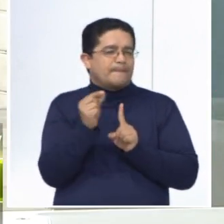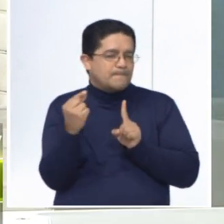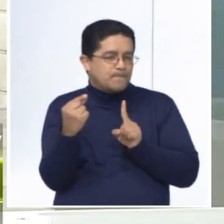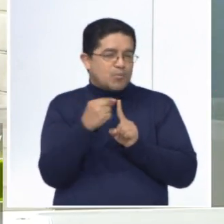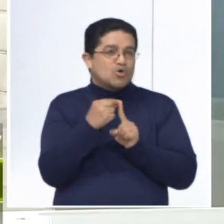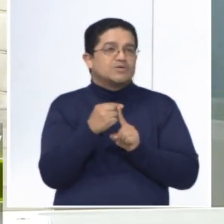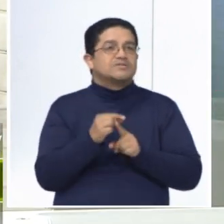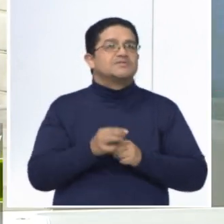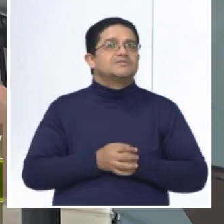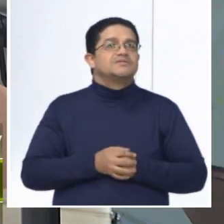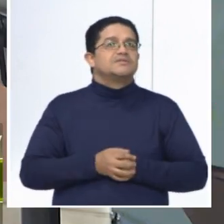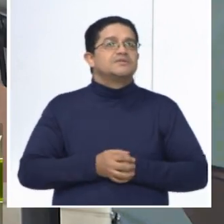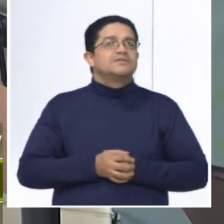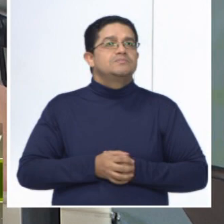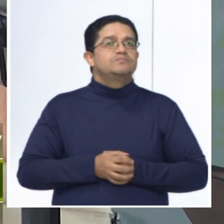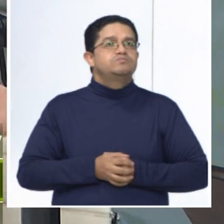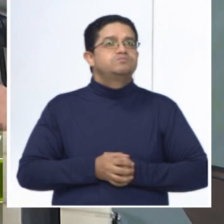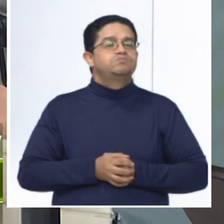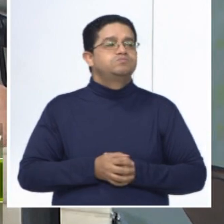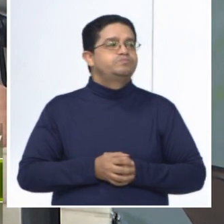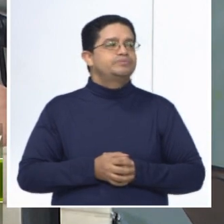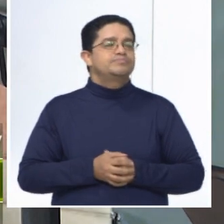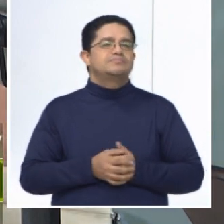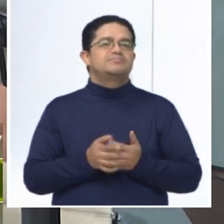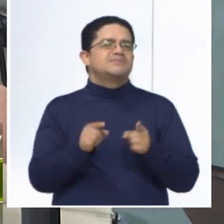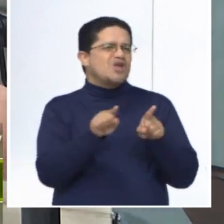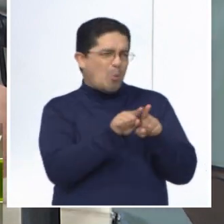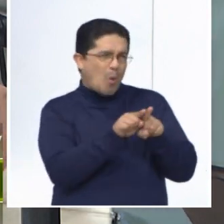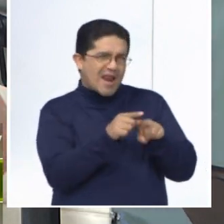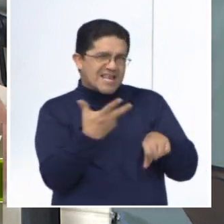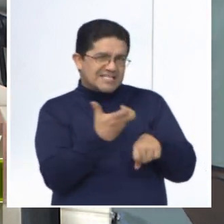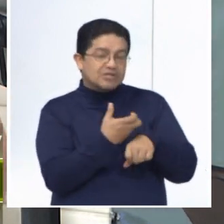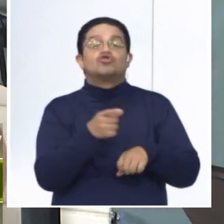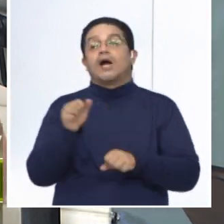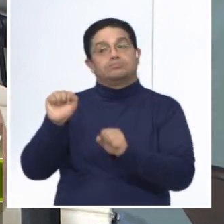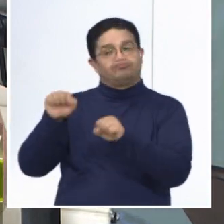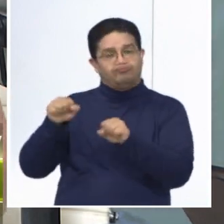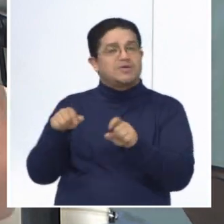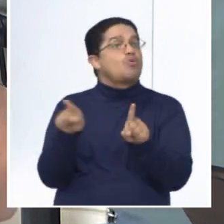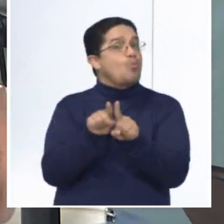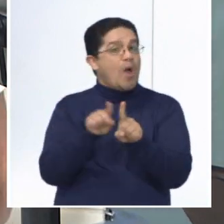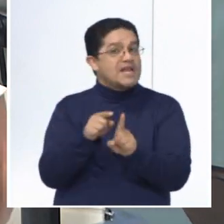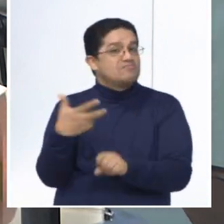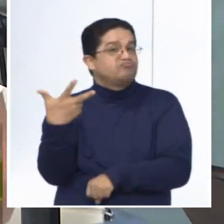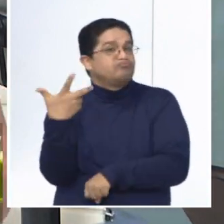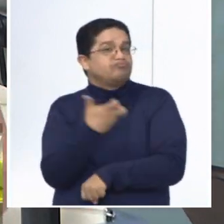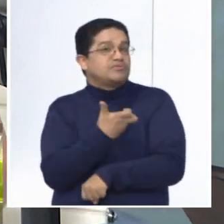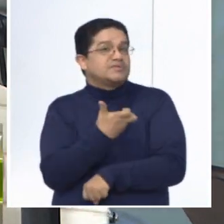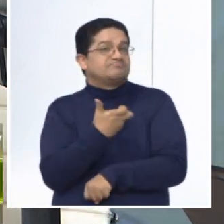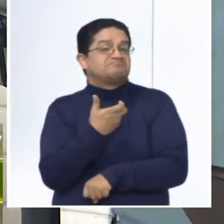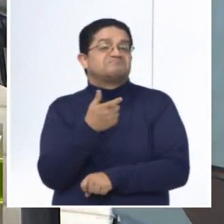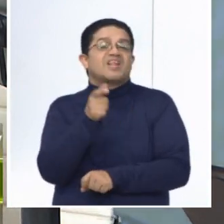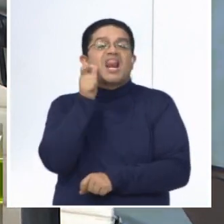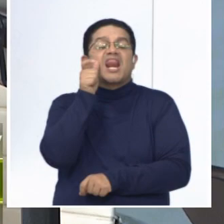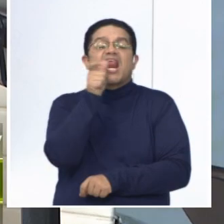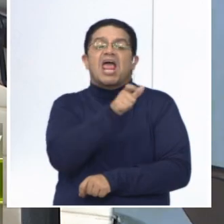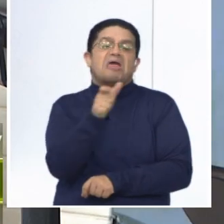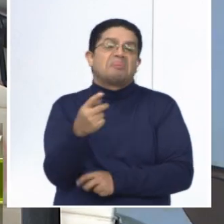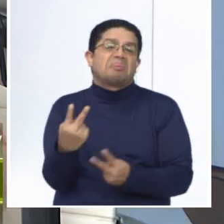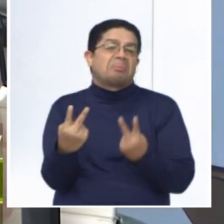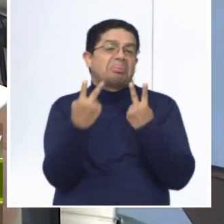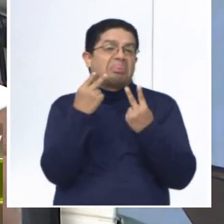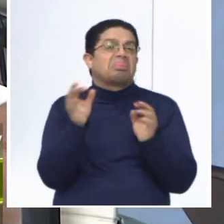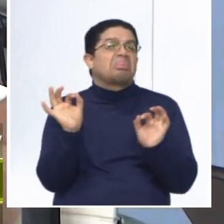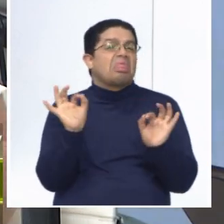picadura. Una cosa mínima que puede, casi que como la inyección, ¿no? Como una inyección, incluso puede no llegar a verse y a